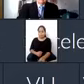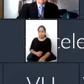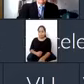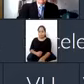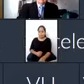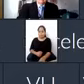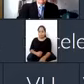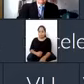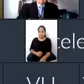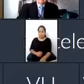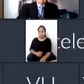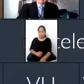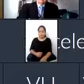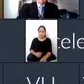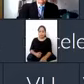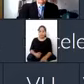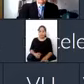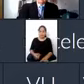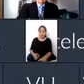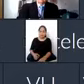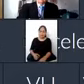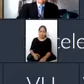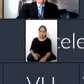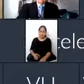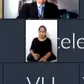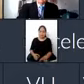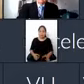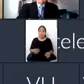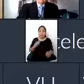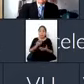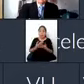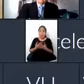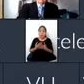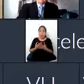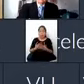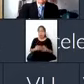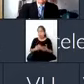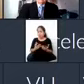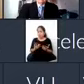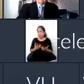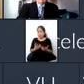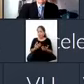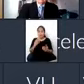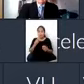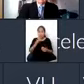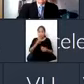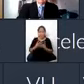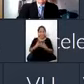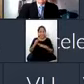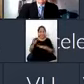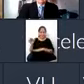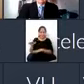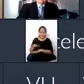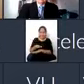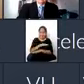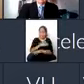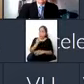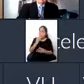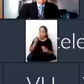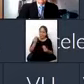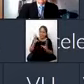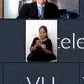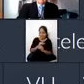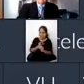Muy bien, damas y caballeros, tengan ustedes muy buenas noches. Muy buenas tardes, perdón. Buenas noches, no, buenas tardes.